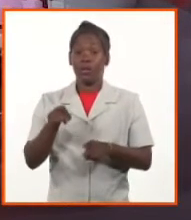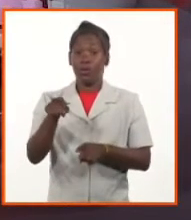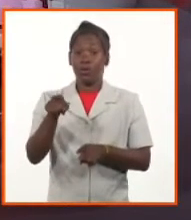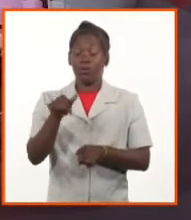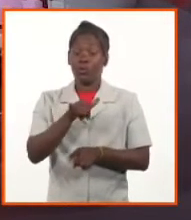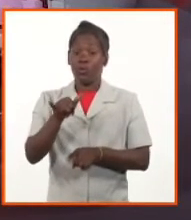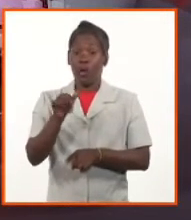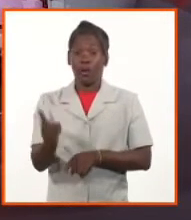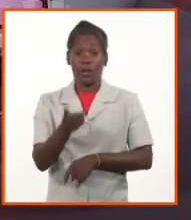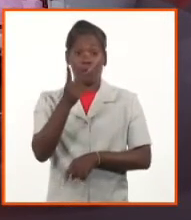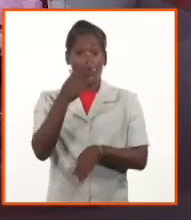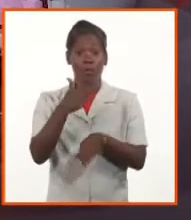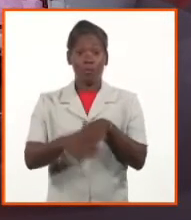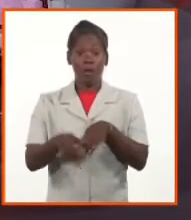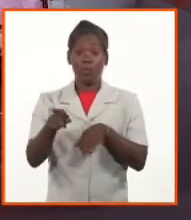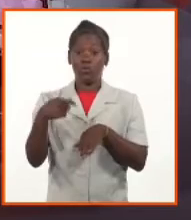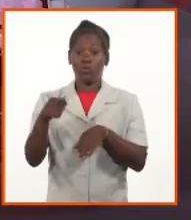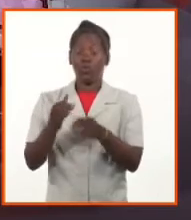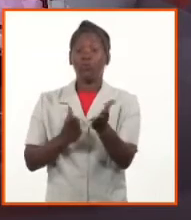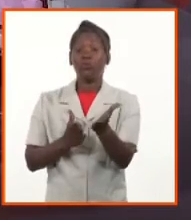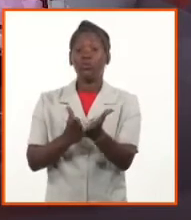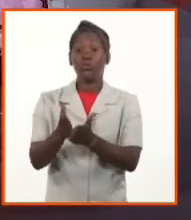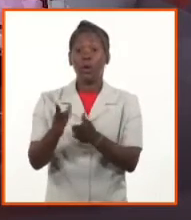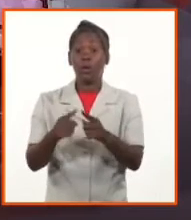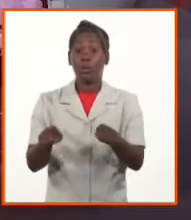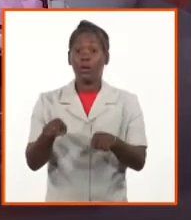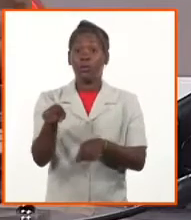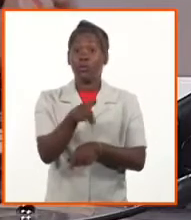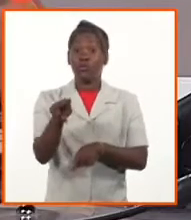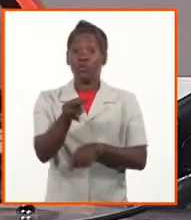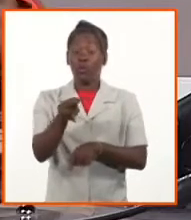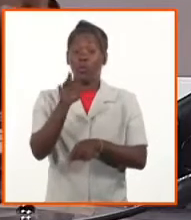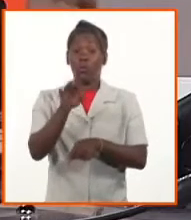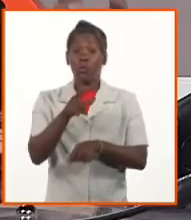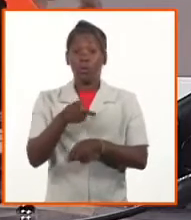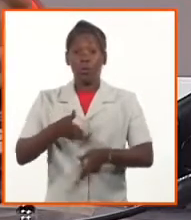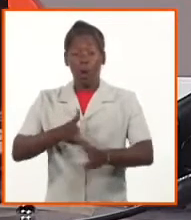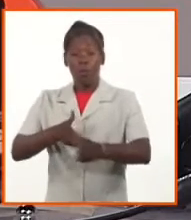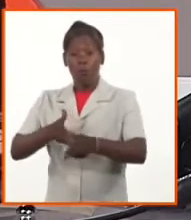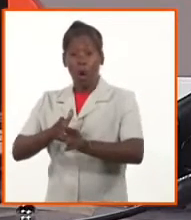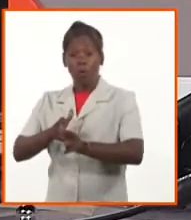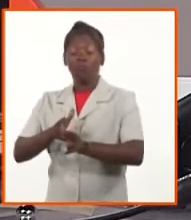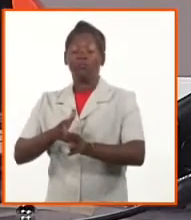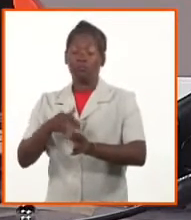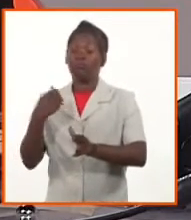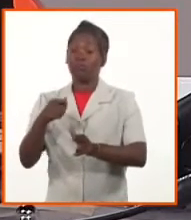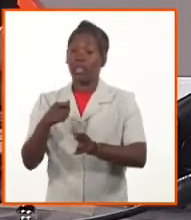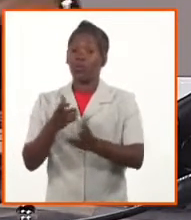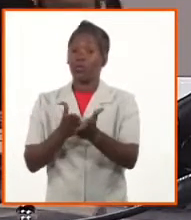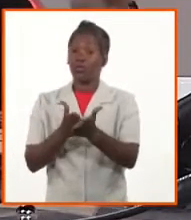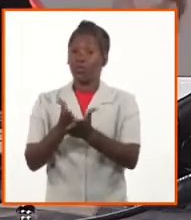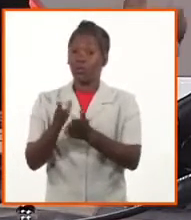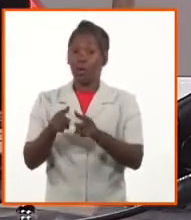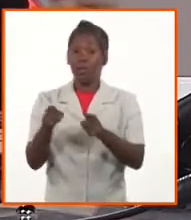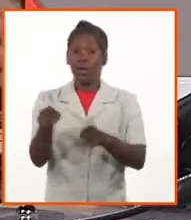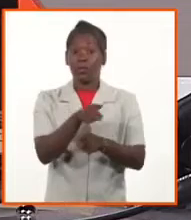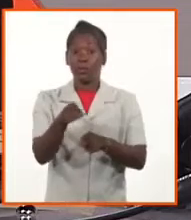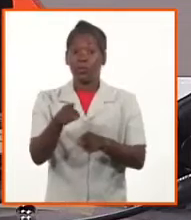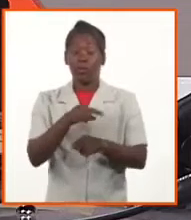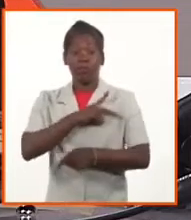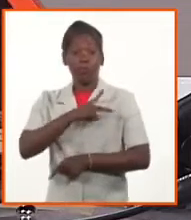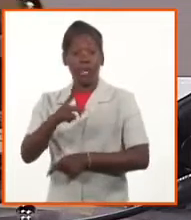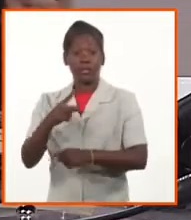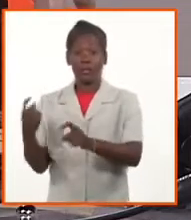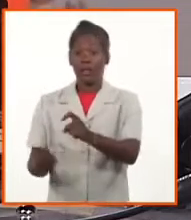Montes de Oca 65 años después de aquel brutal asesinato. Que su obra, que su pensamiento esté en los más jóvenes